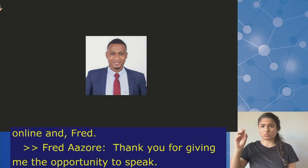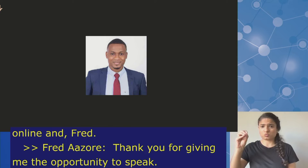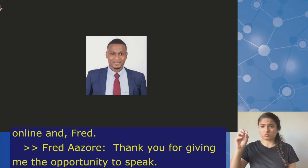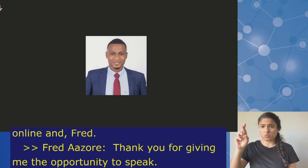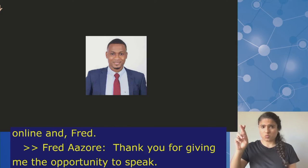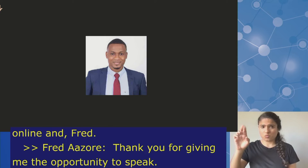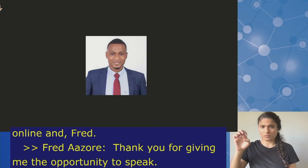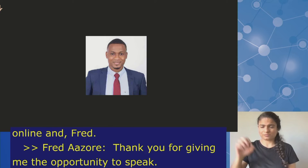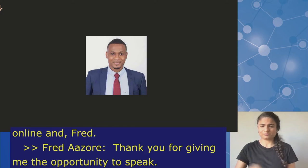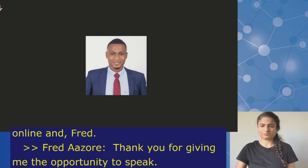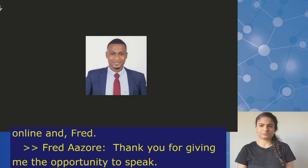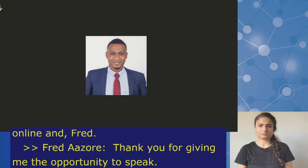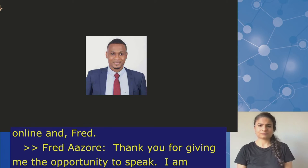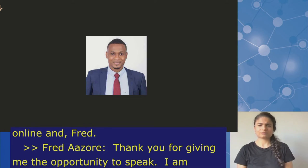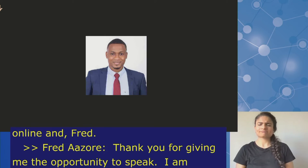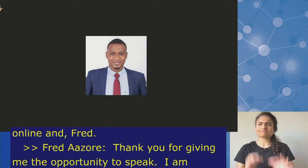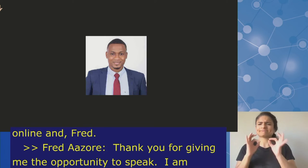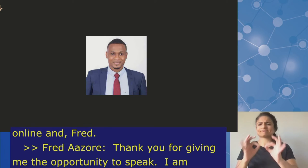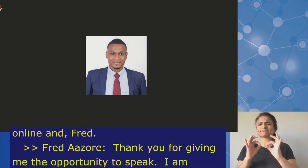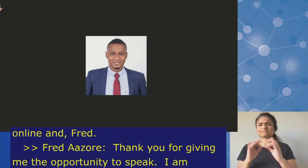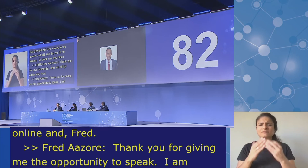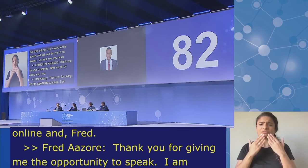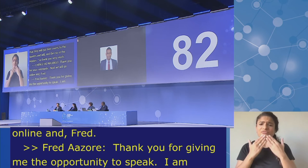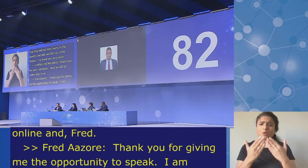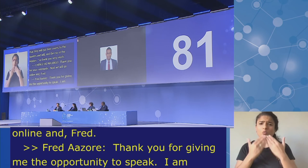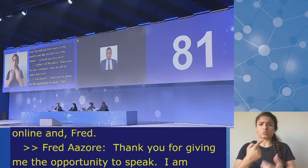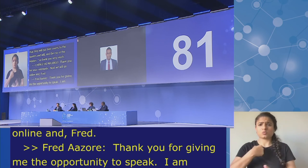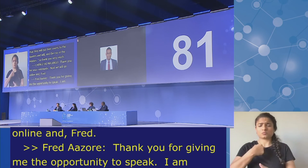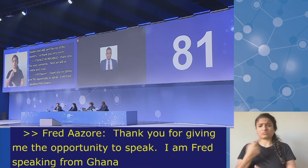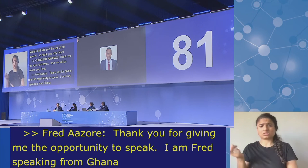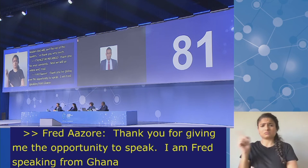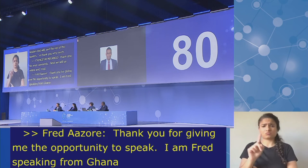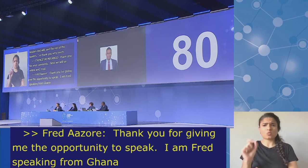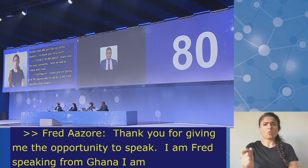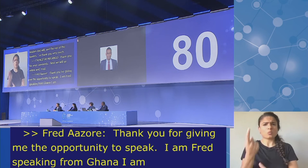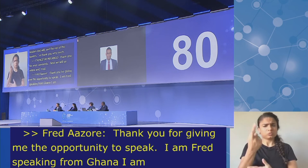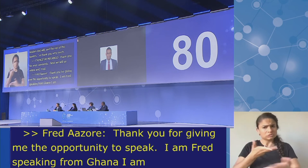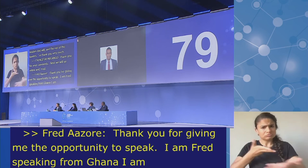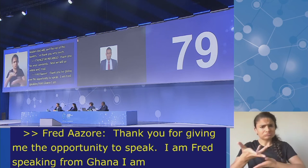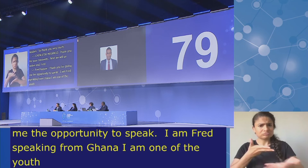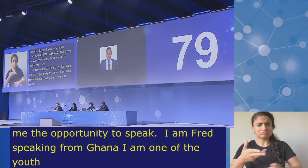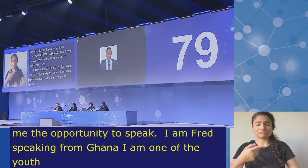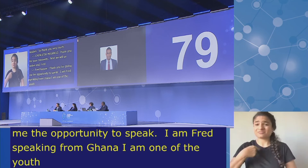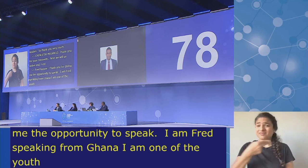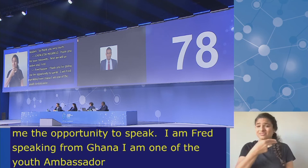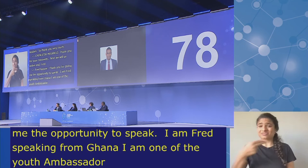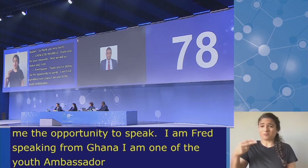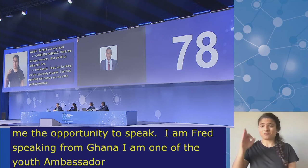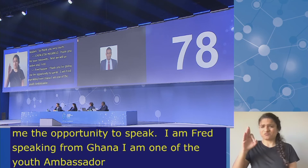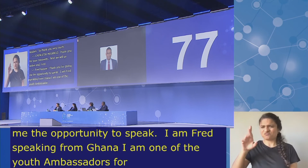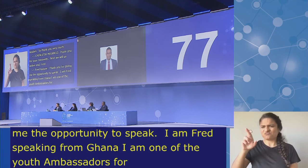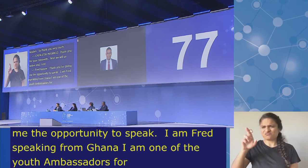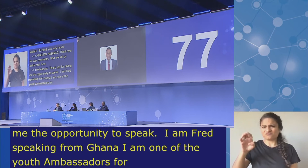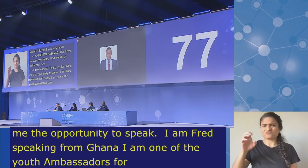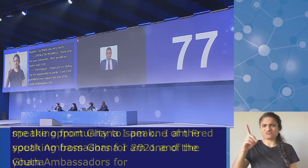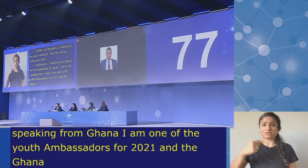la posibilidad de hablar. Me llamo Fred y me conecto desde Ghana. Soy uno